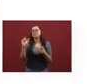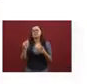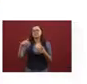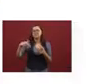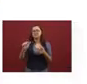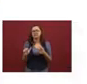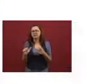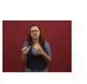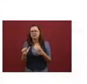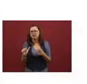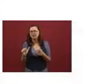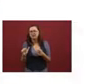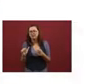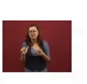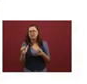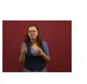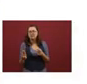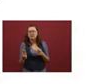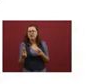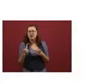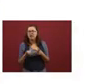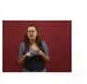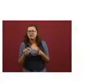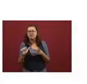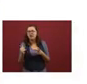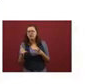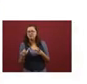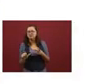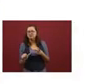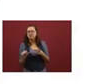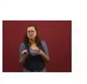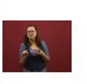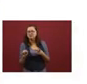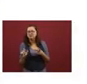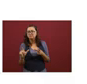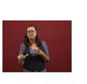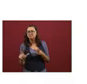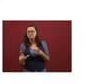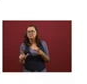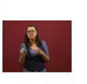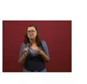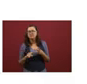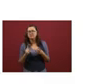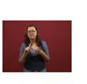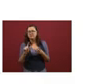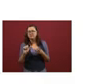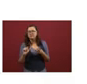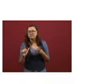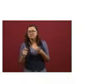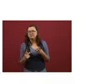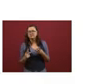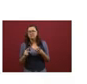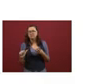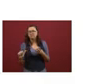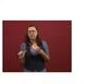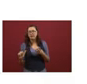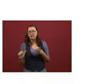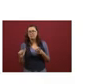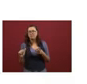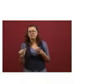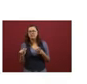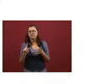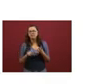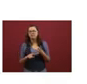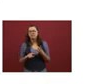el Ayatzil 292, 177, 185, el SAP